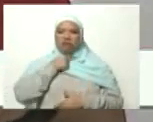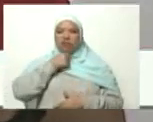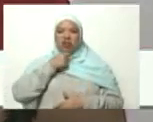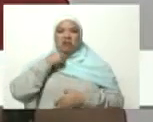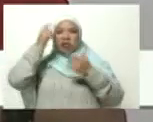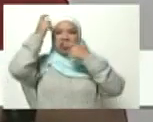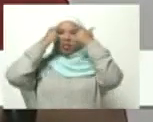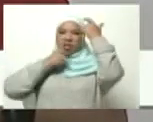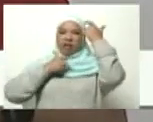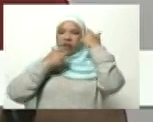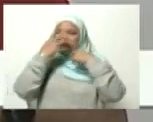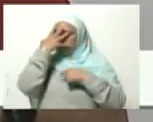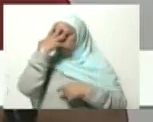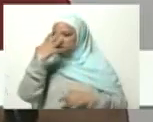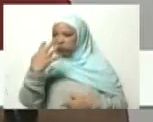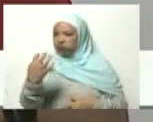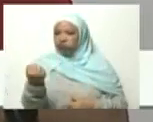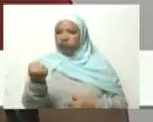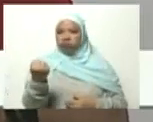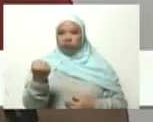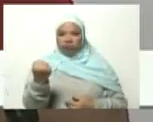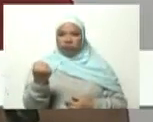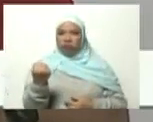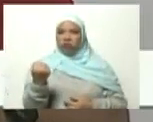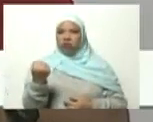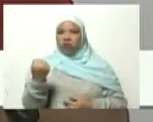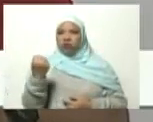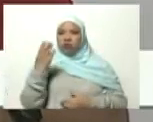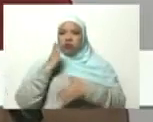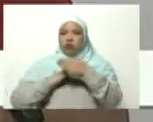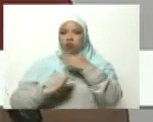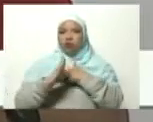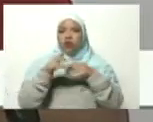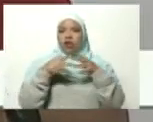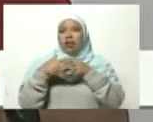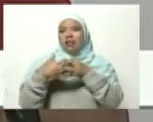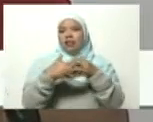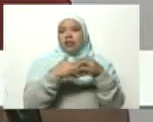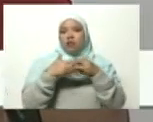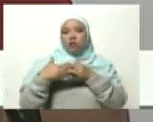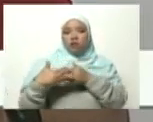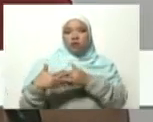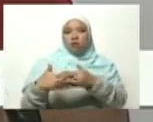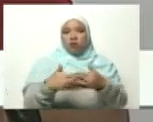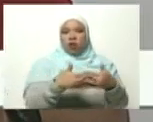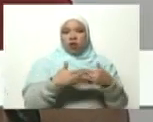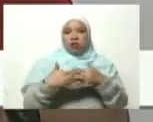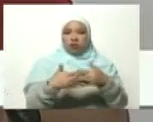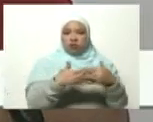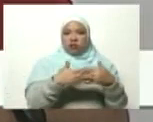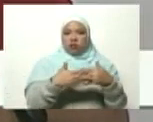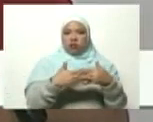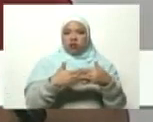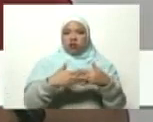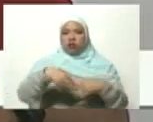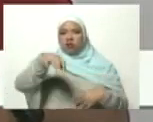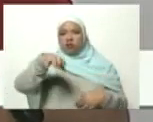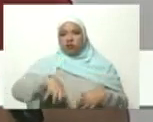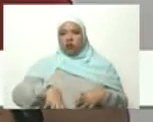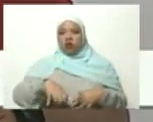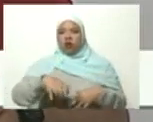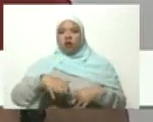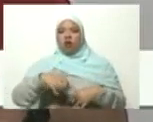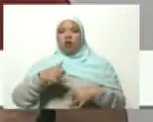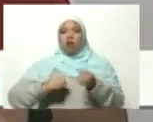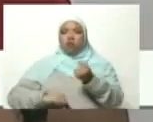Quien ha entendido estar subordinado a potencias extranjeras o quien ha asumido estar subordinado